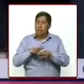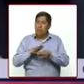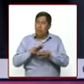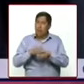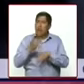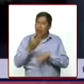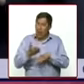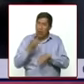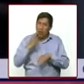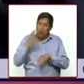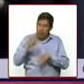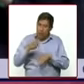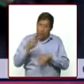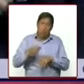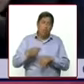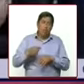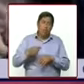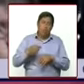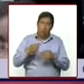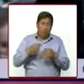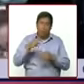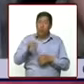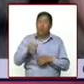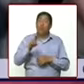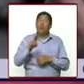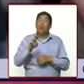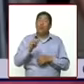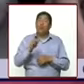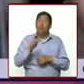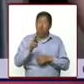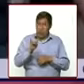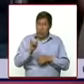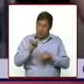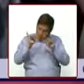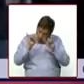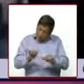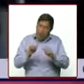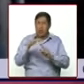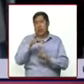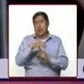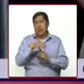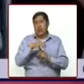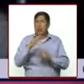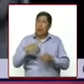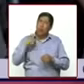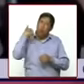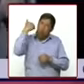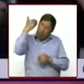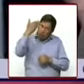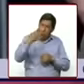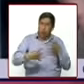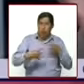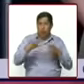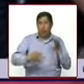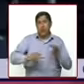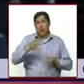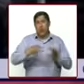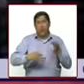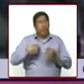una disposición judicial para que el privado de libertad se quede en San Pedro hasta el día de la próxima audiencia, que va a ser el